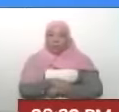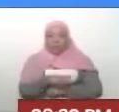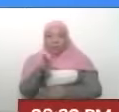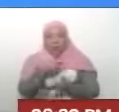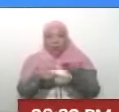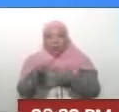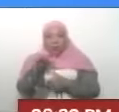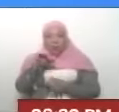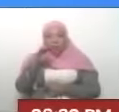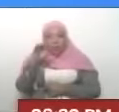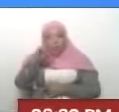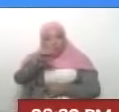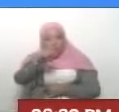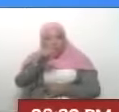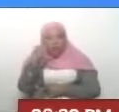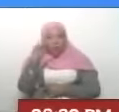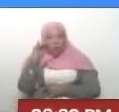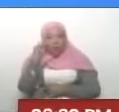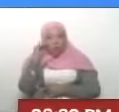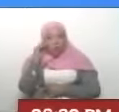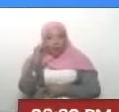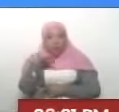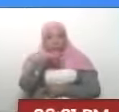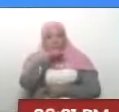redes sociales. Génesis, tú eres